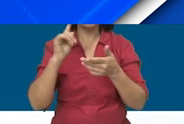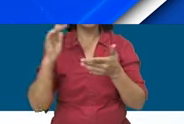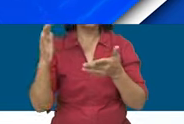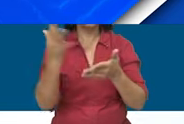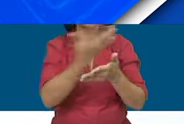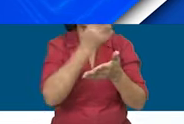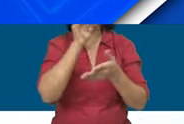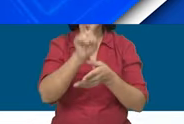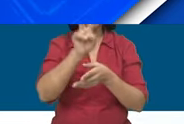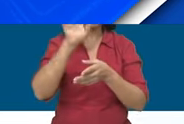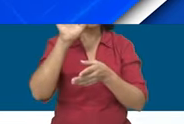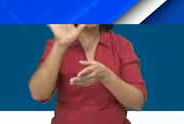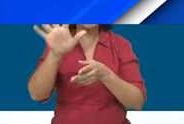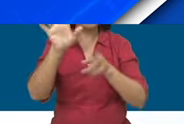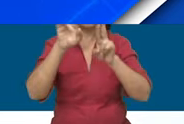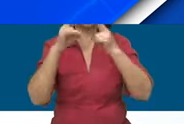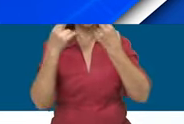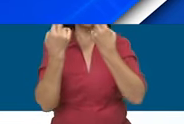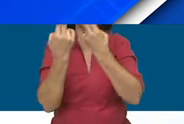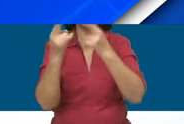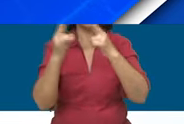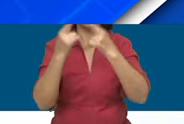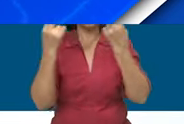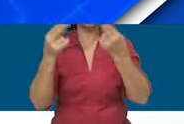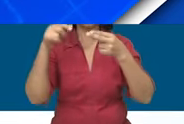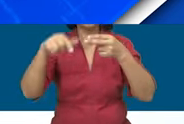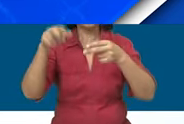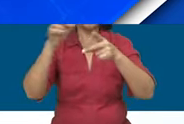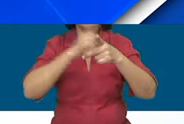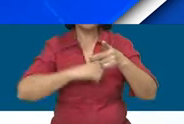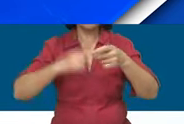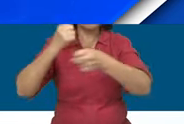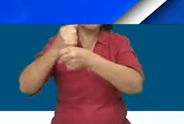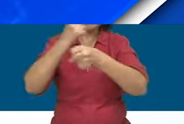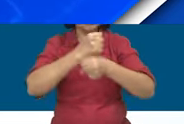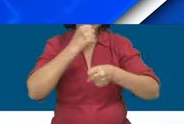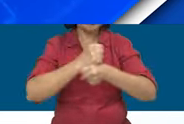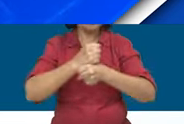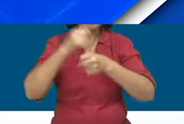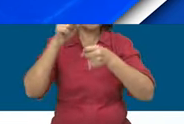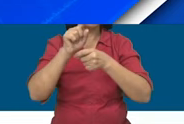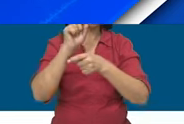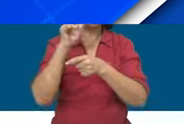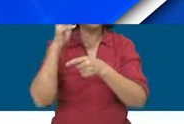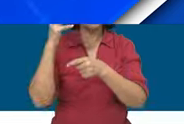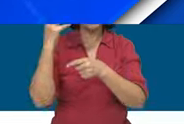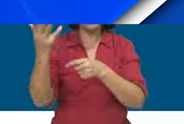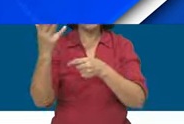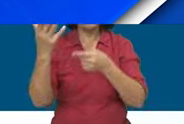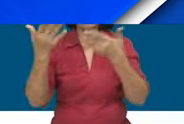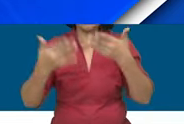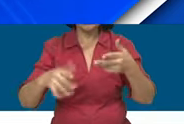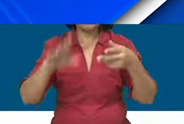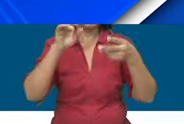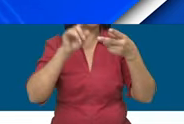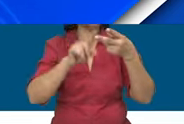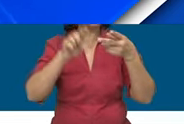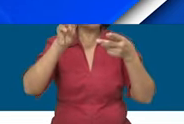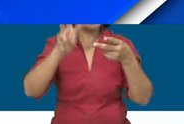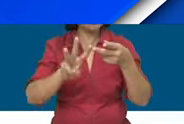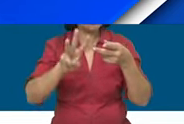total de 25 sesiones plenarias de los cuales diecinueve ordinarias